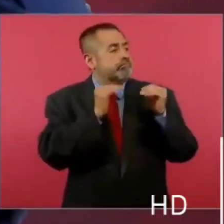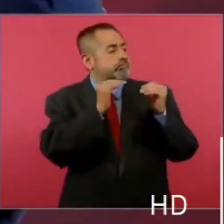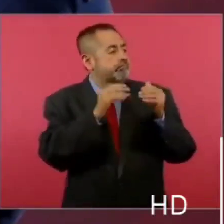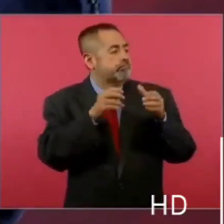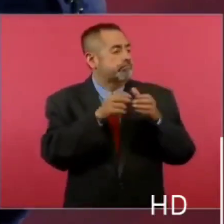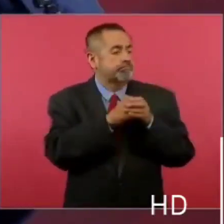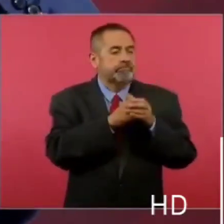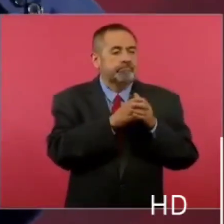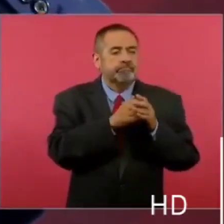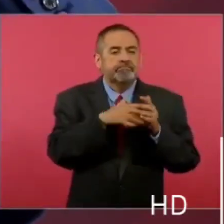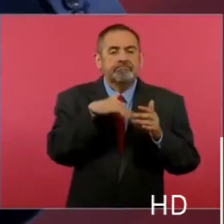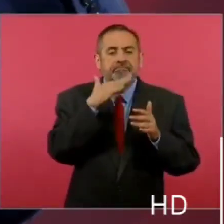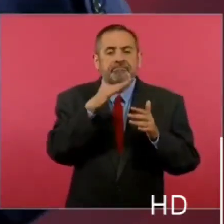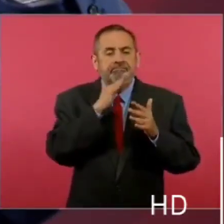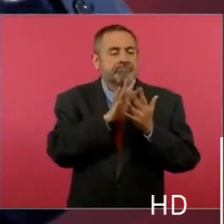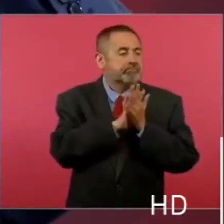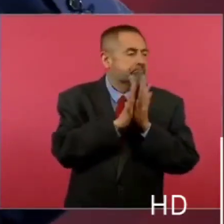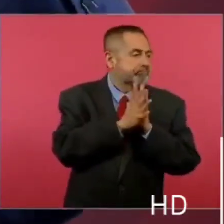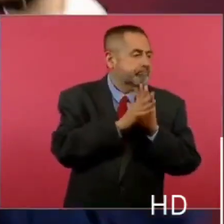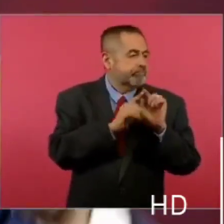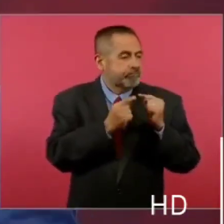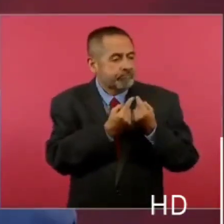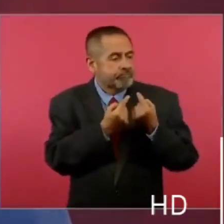sus enjuagues.